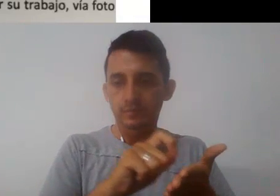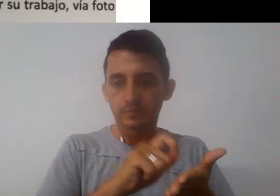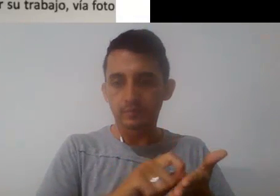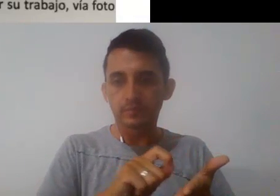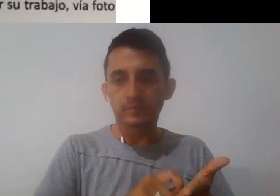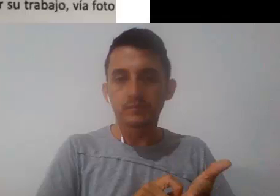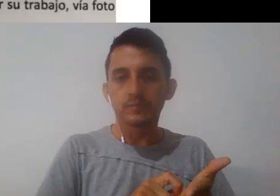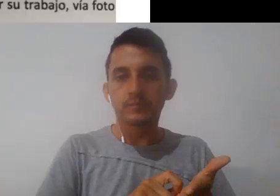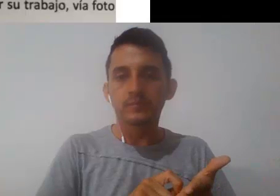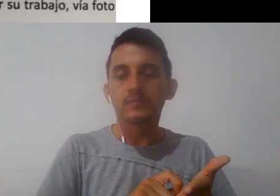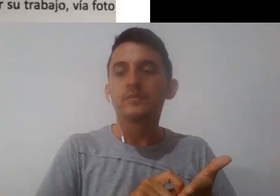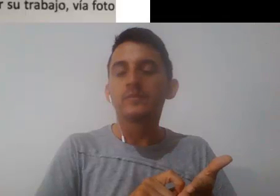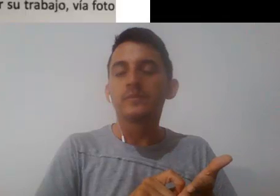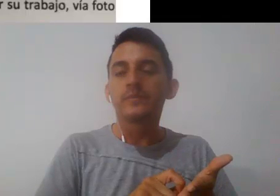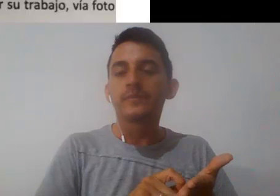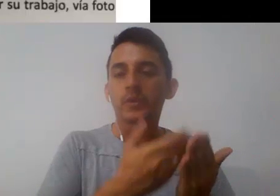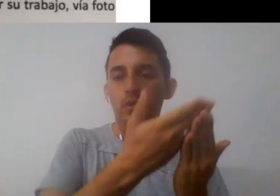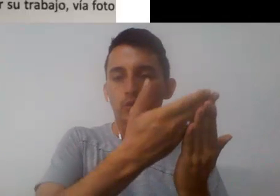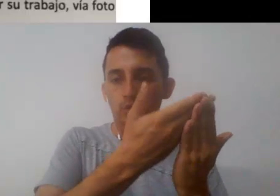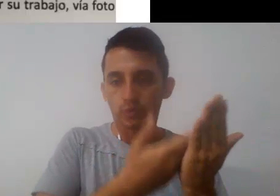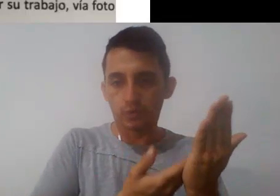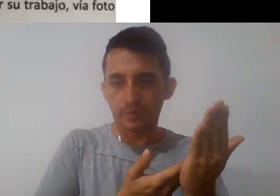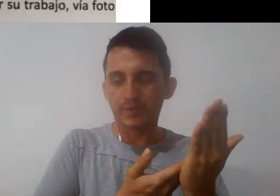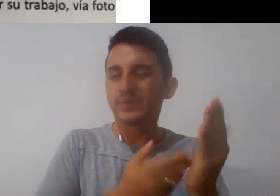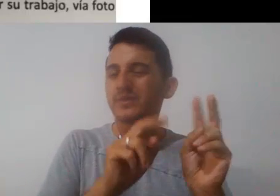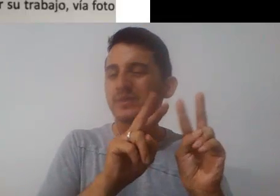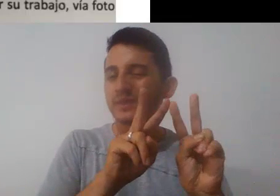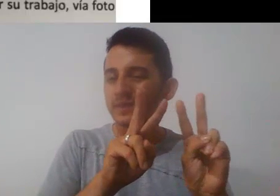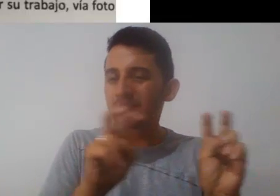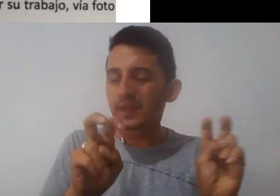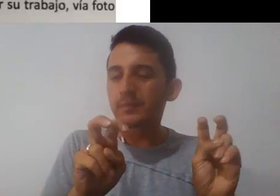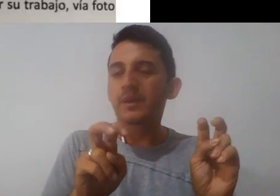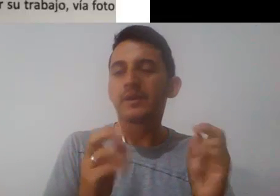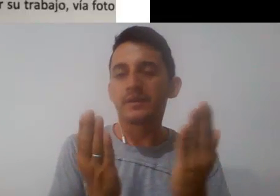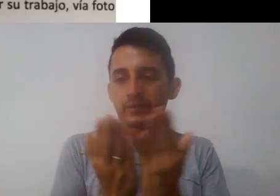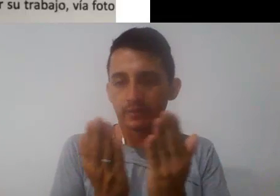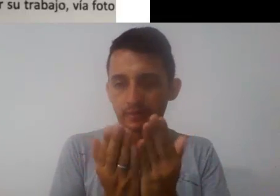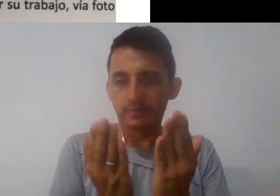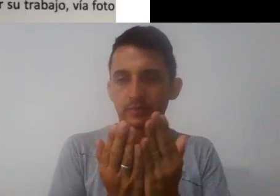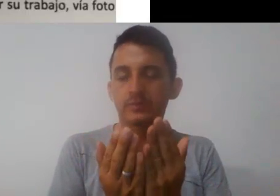En documentos de educación económica y financiera